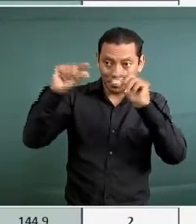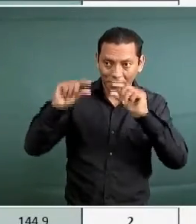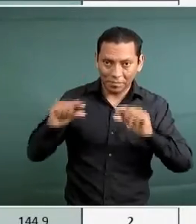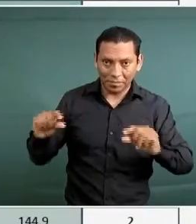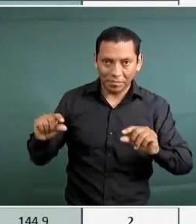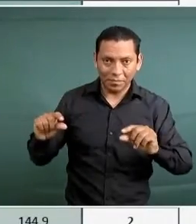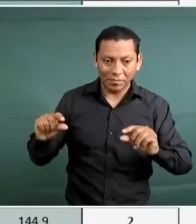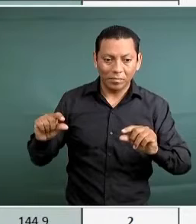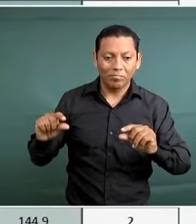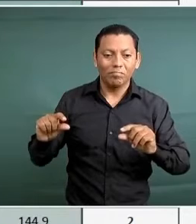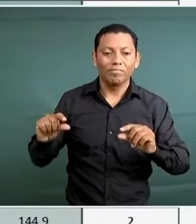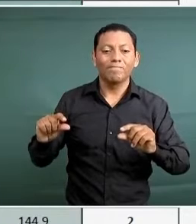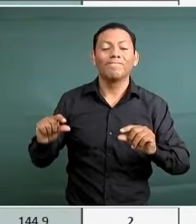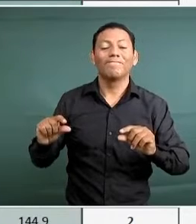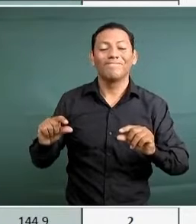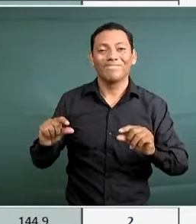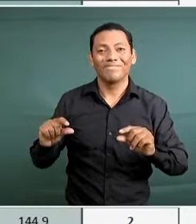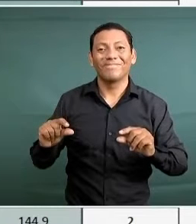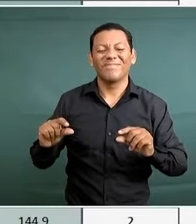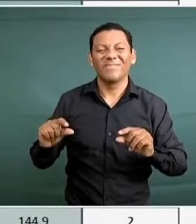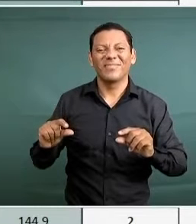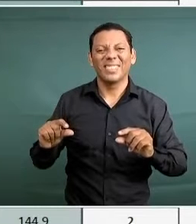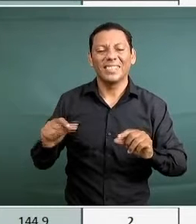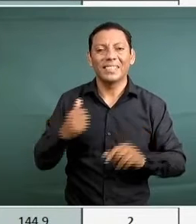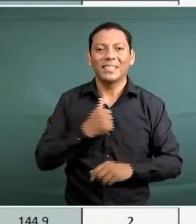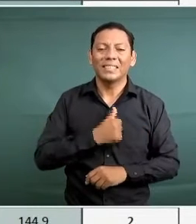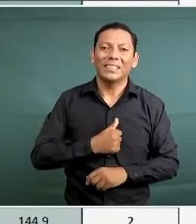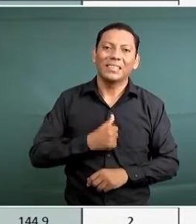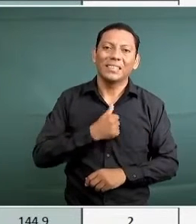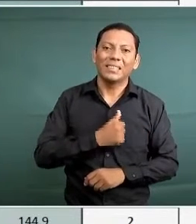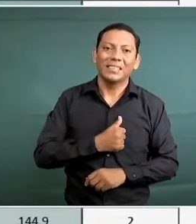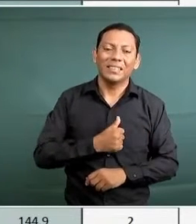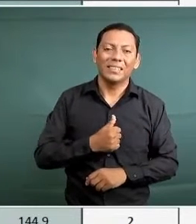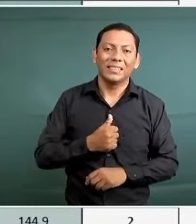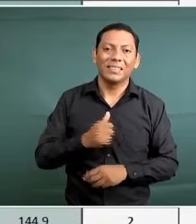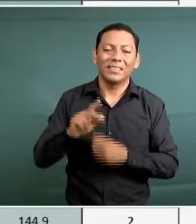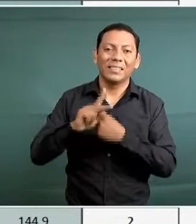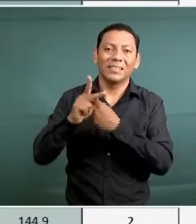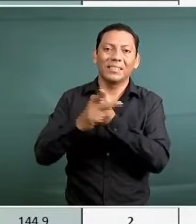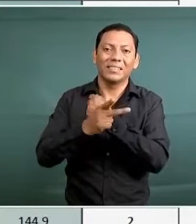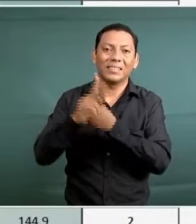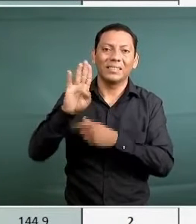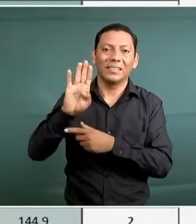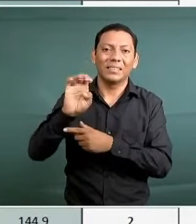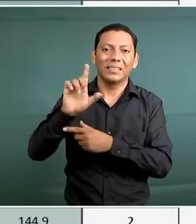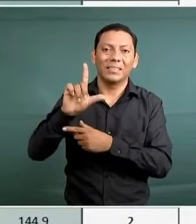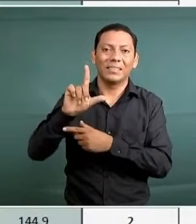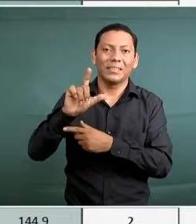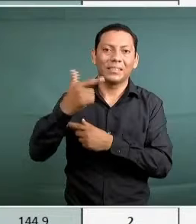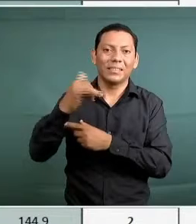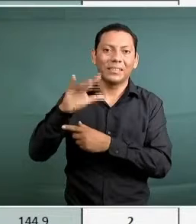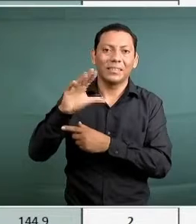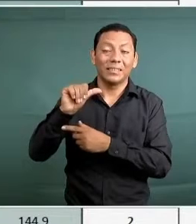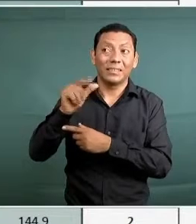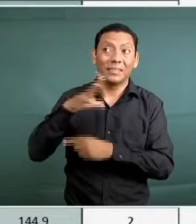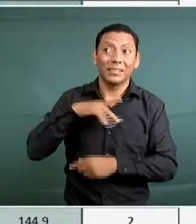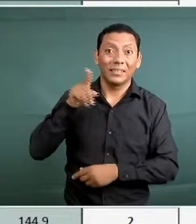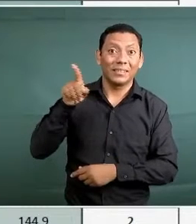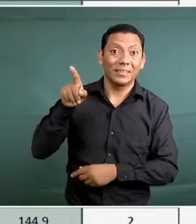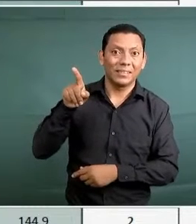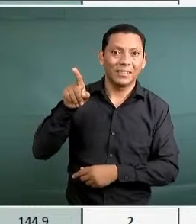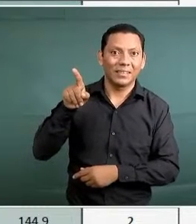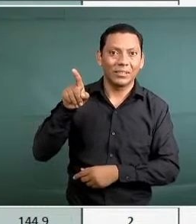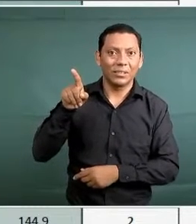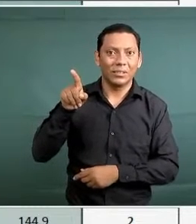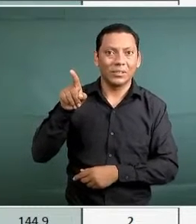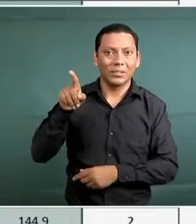desgraciadamente es Bélgica con relación a México